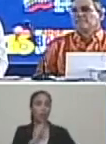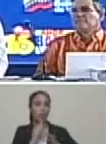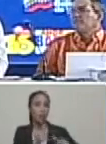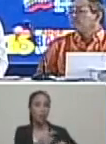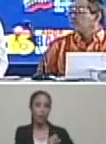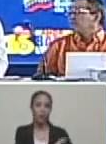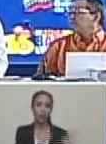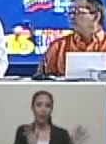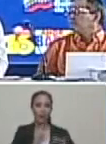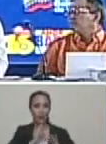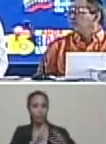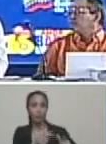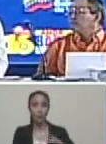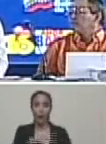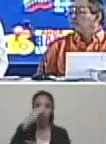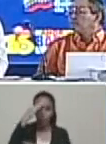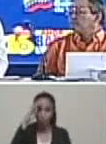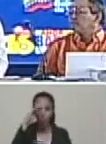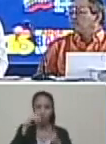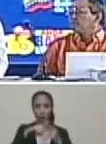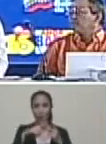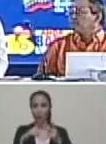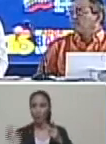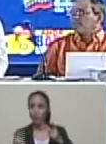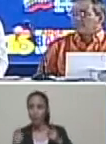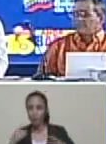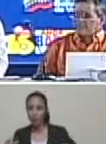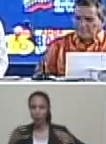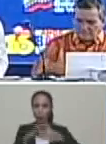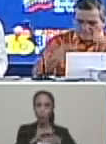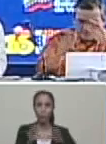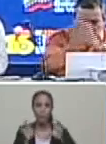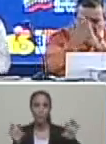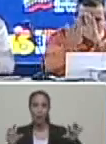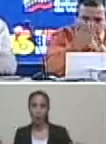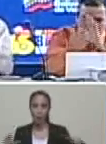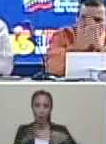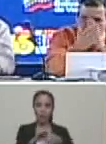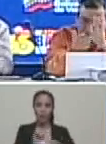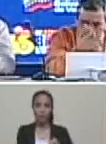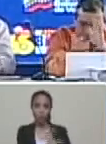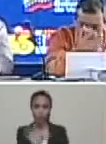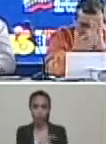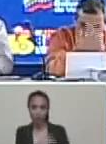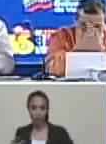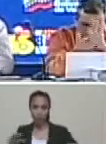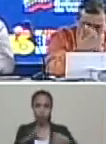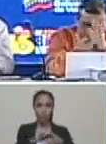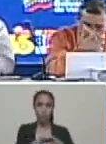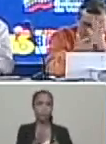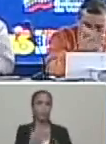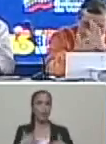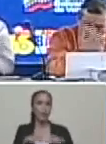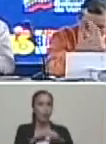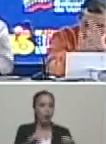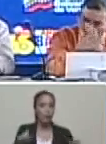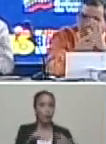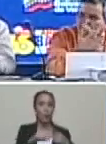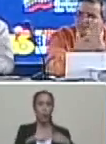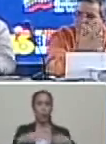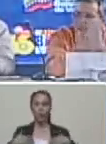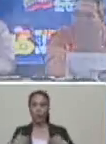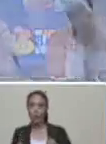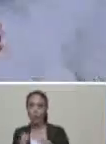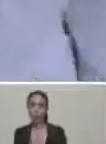que ser Cuba y Venezuela más unidas que nunca en el ALBA, llevando salud, educación,